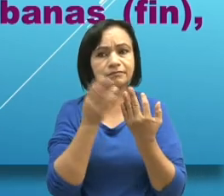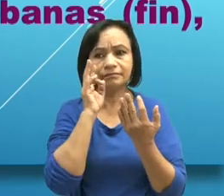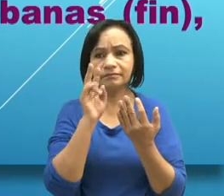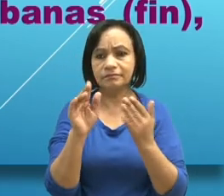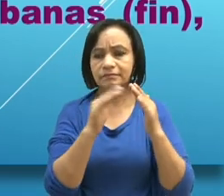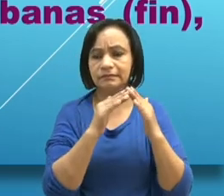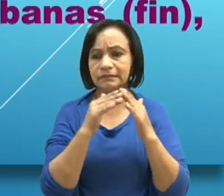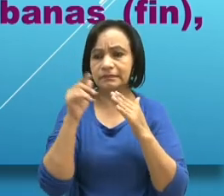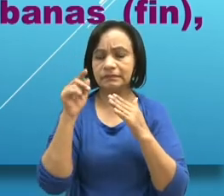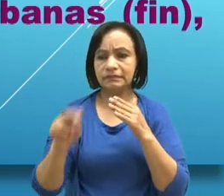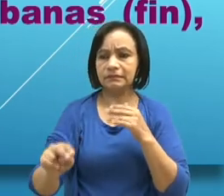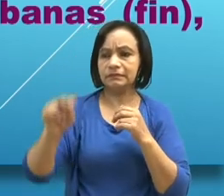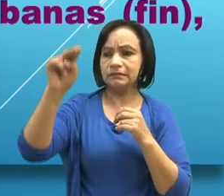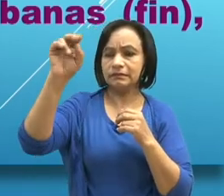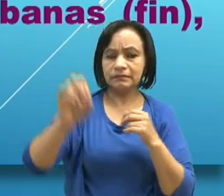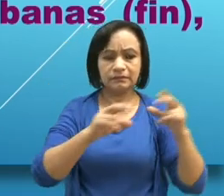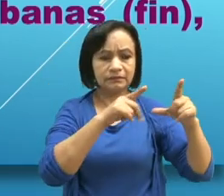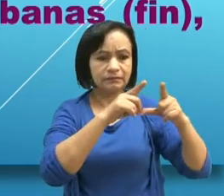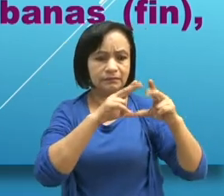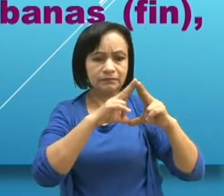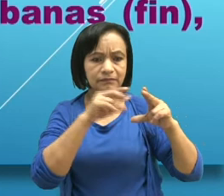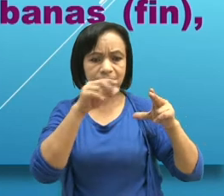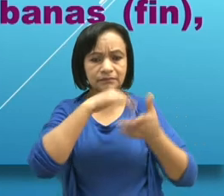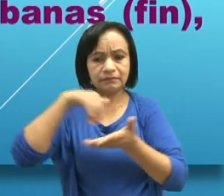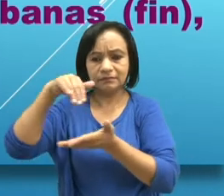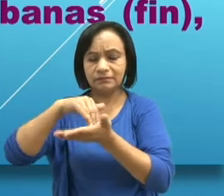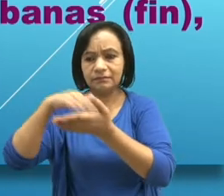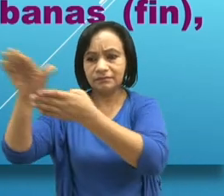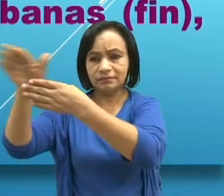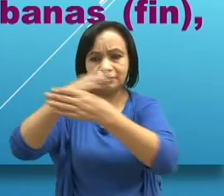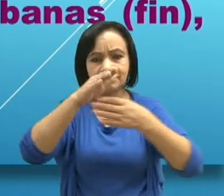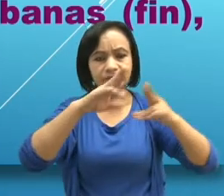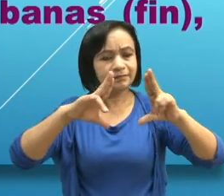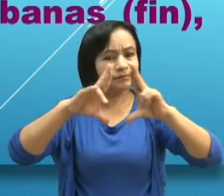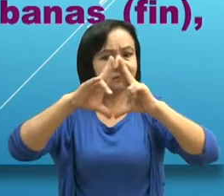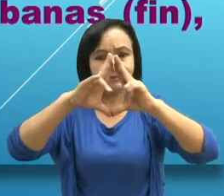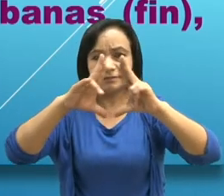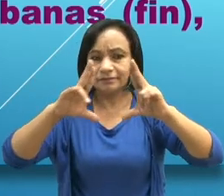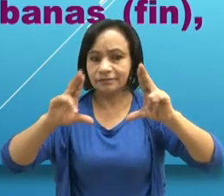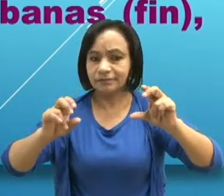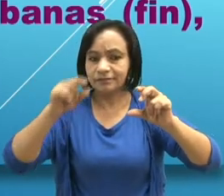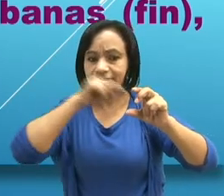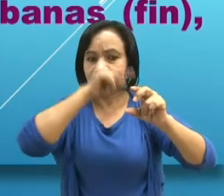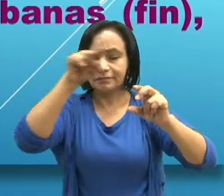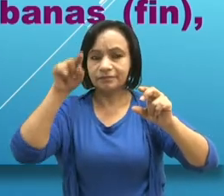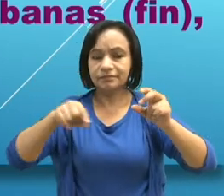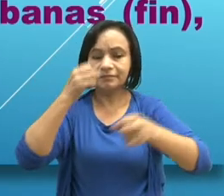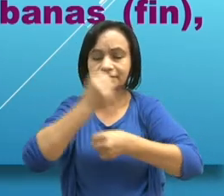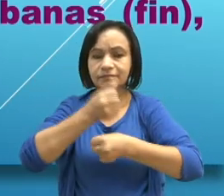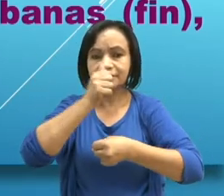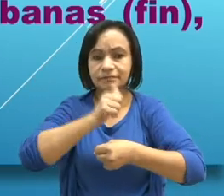del Caribe y del Pacífico, también Centro Norte, es decir, técnicamente hablando, está cubierto todo el país en obras que están